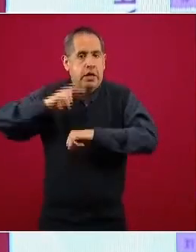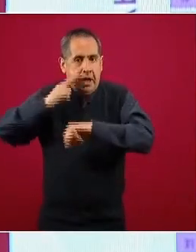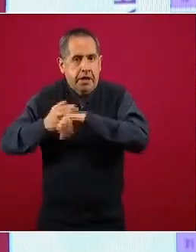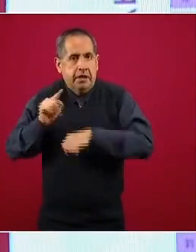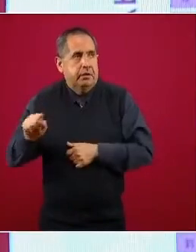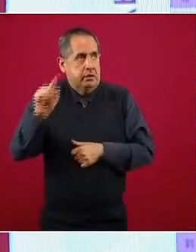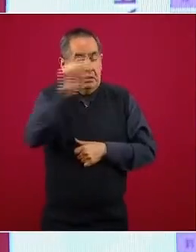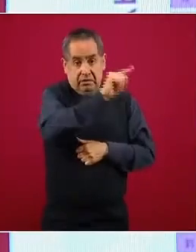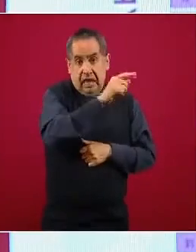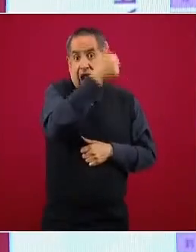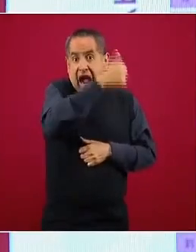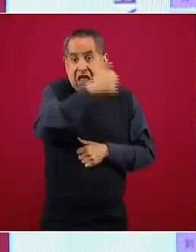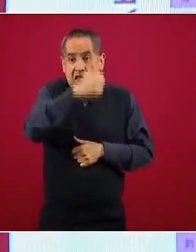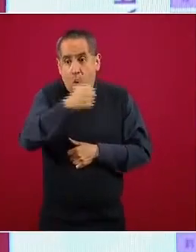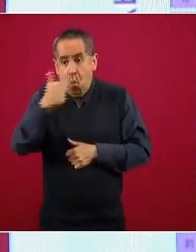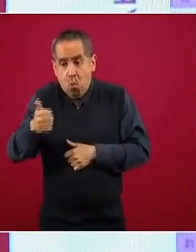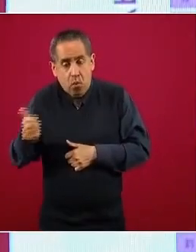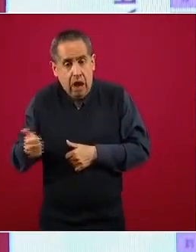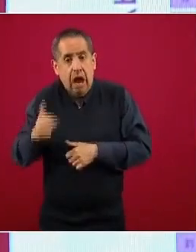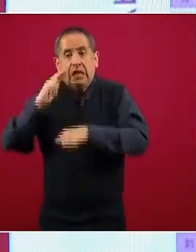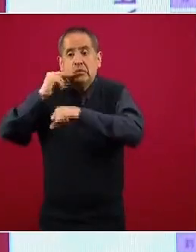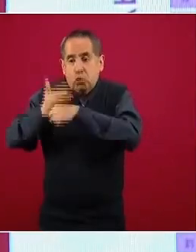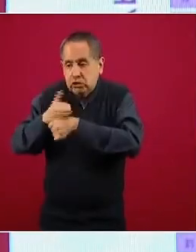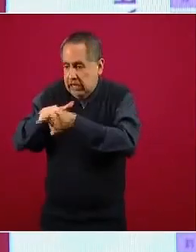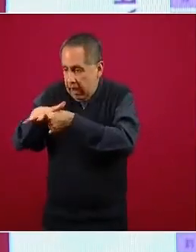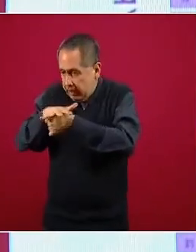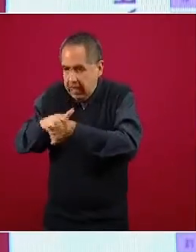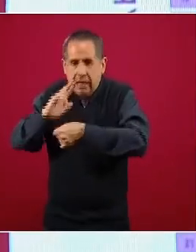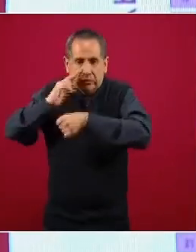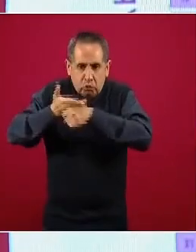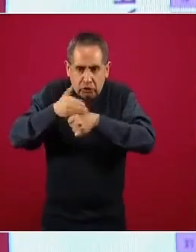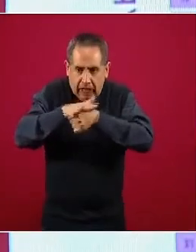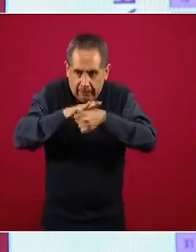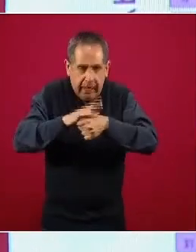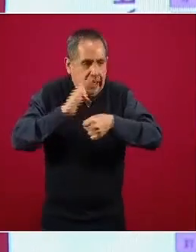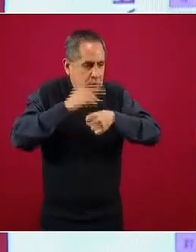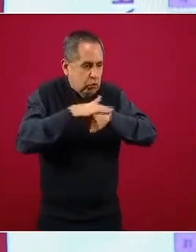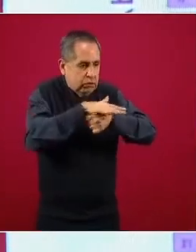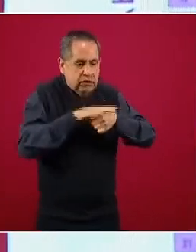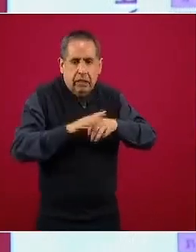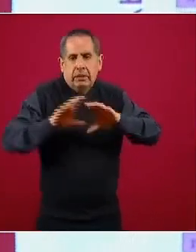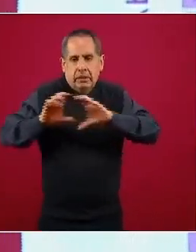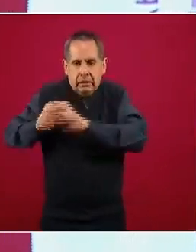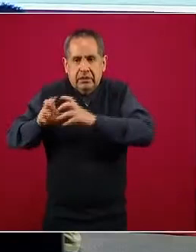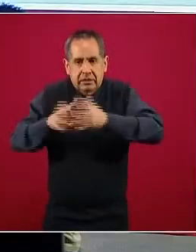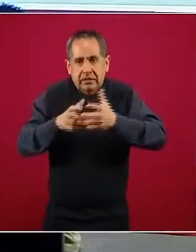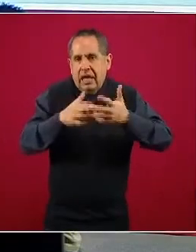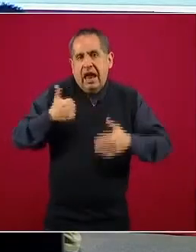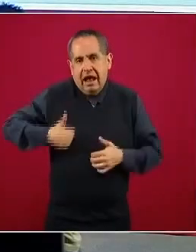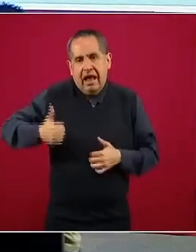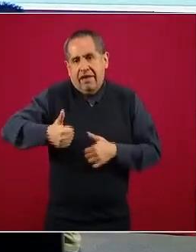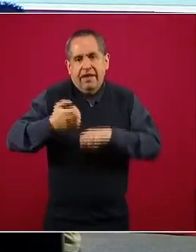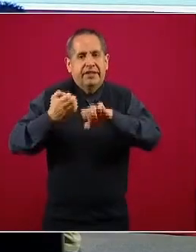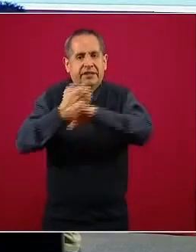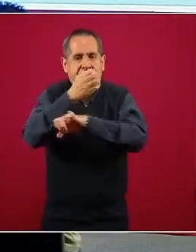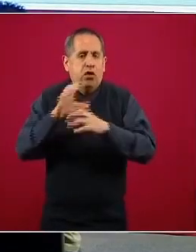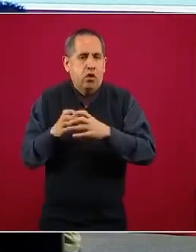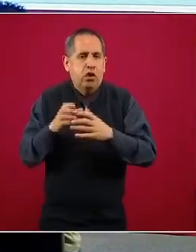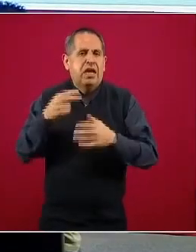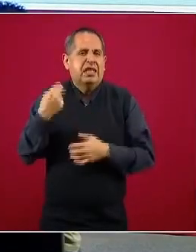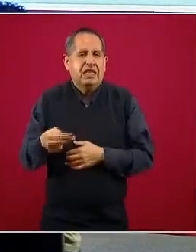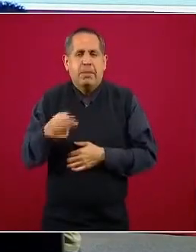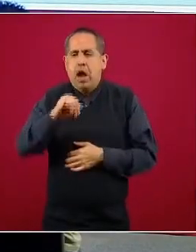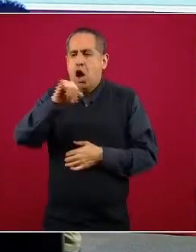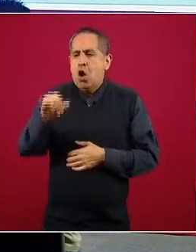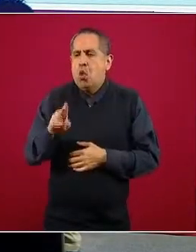esas 32 autoridades sanitarias es responsable de coordinar a su nivel técnico operativo en algo que se llama las